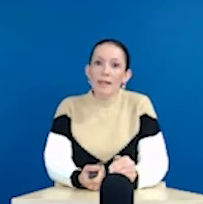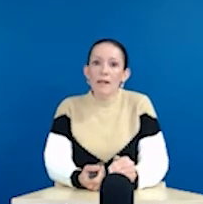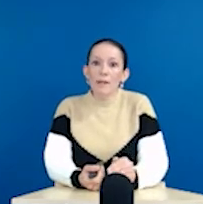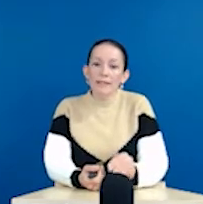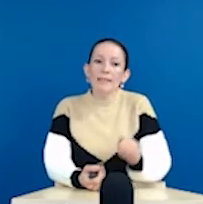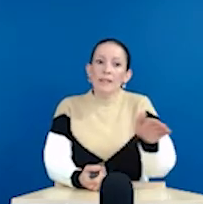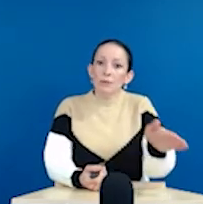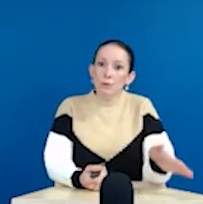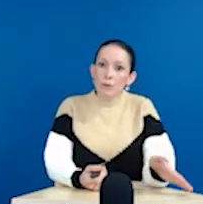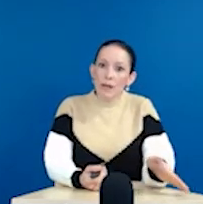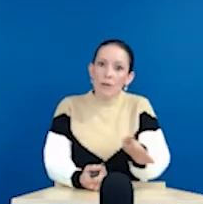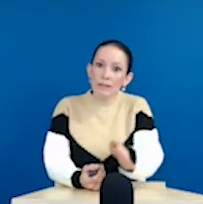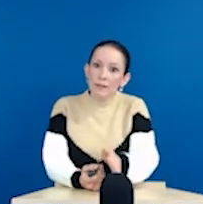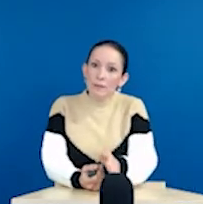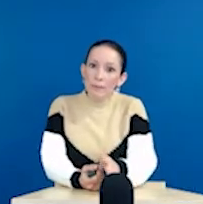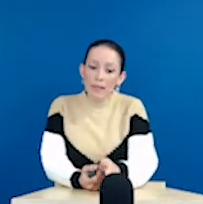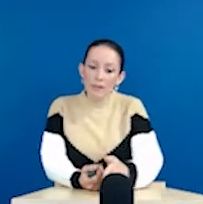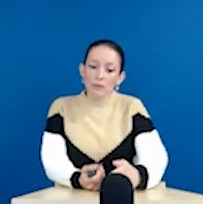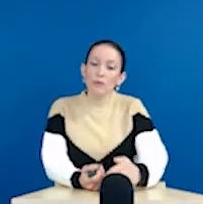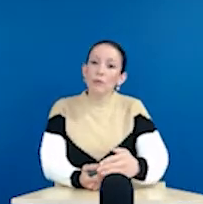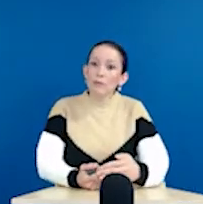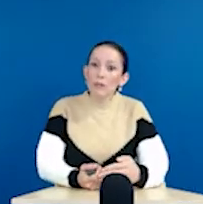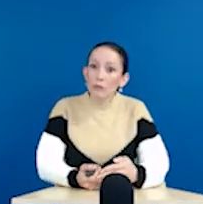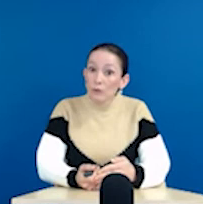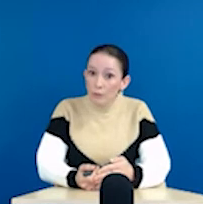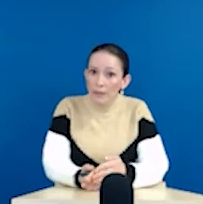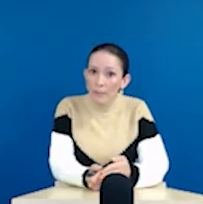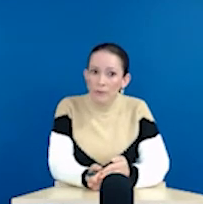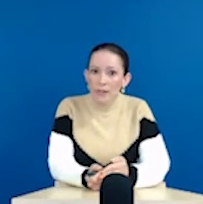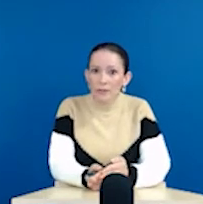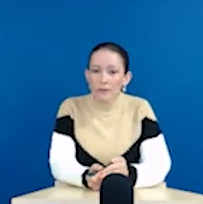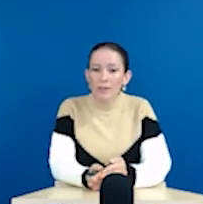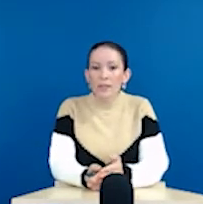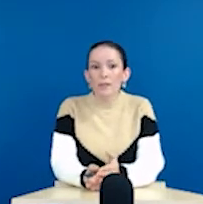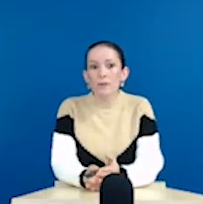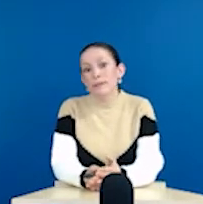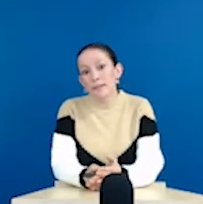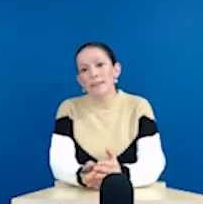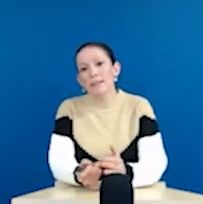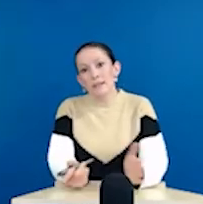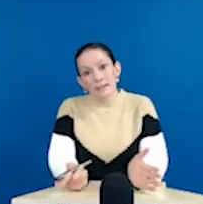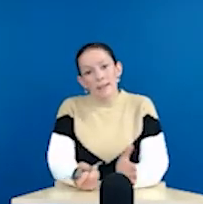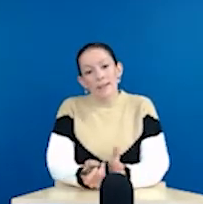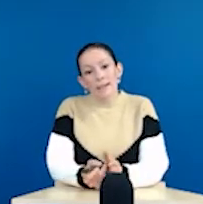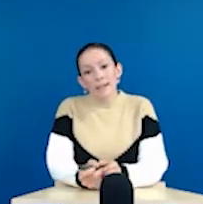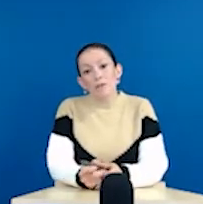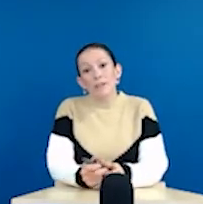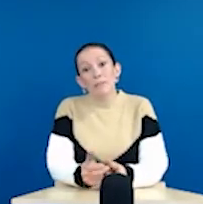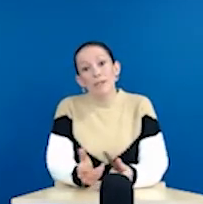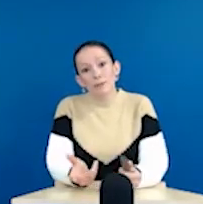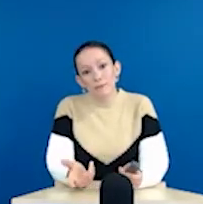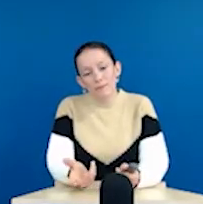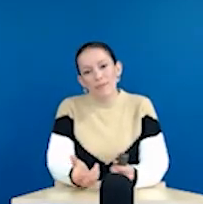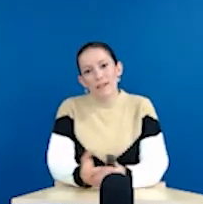va encaminado a sus cuidadores y su familia. Nosotros somos el otro 50%. Entonces,